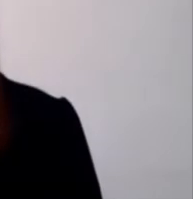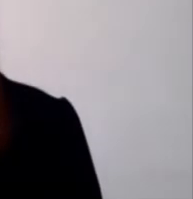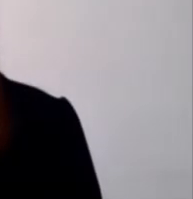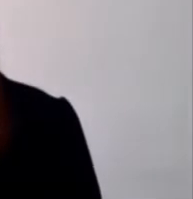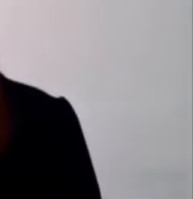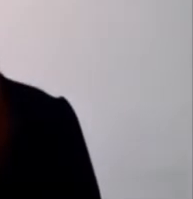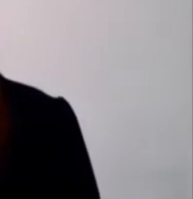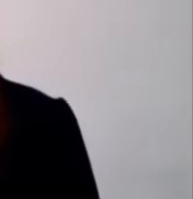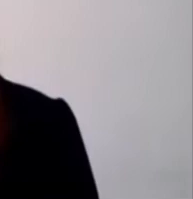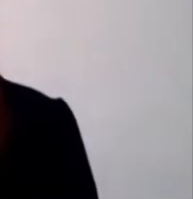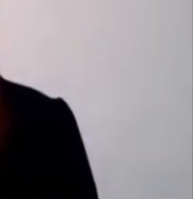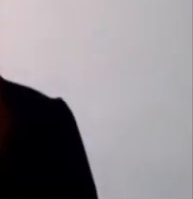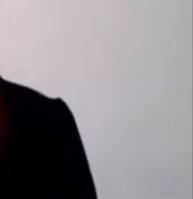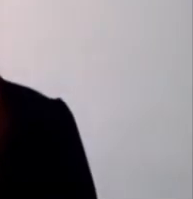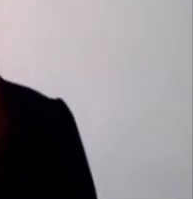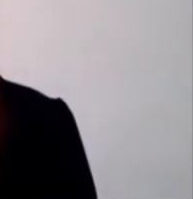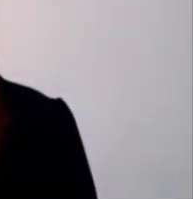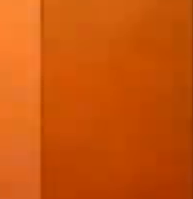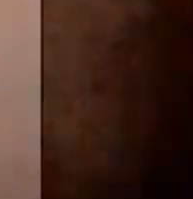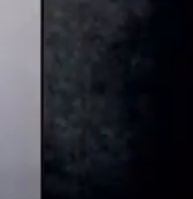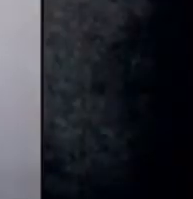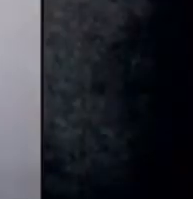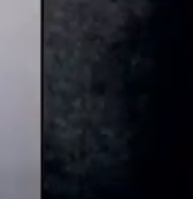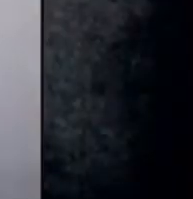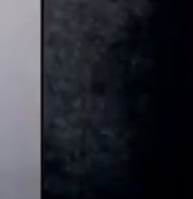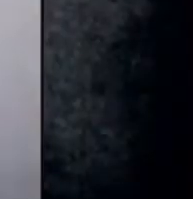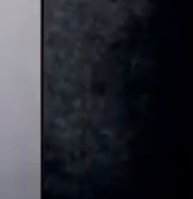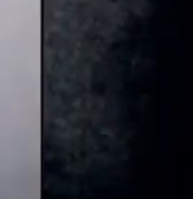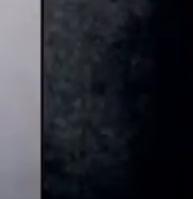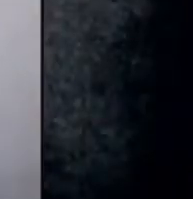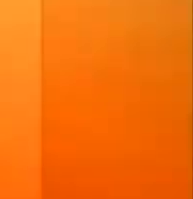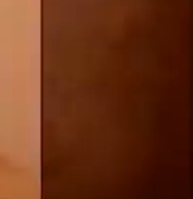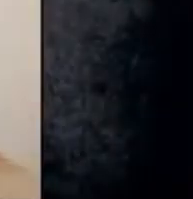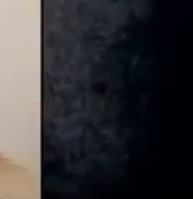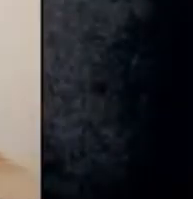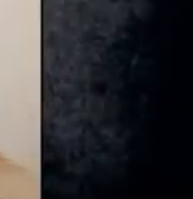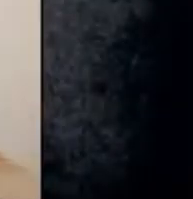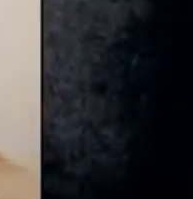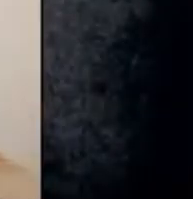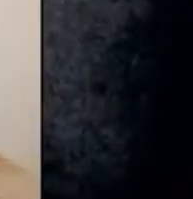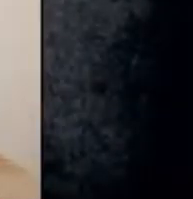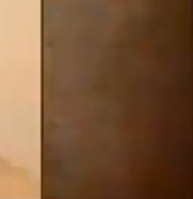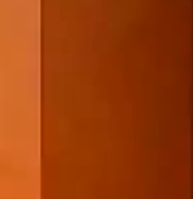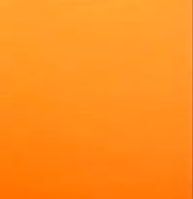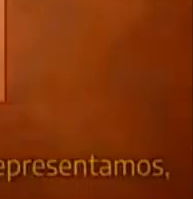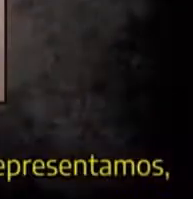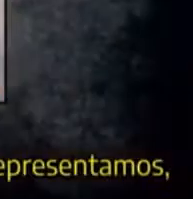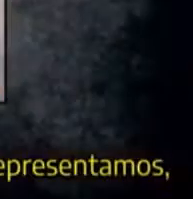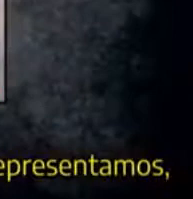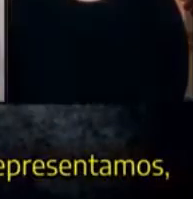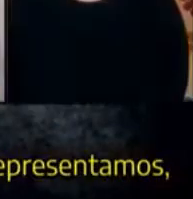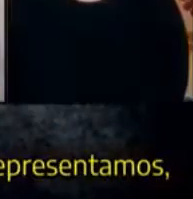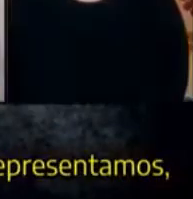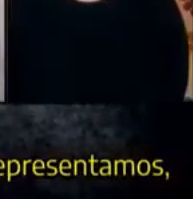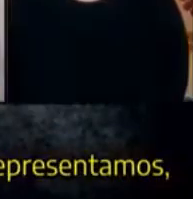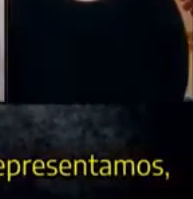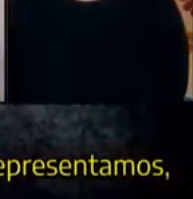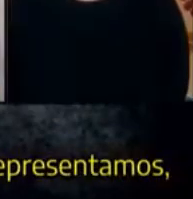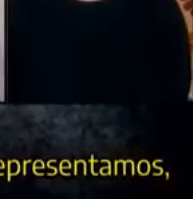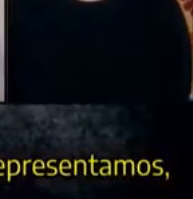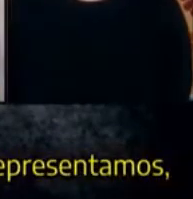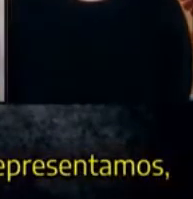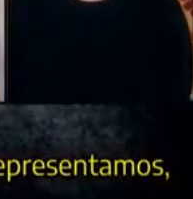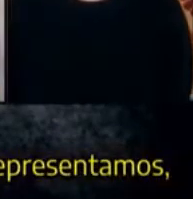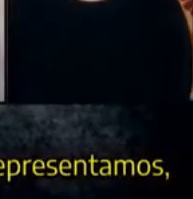al eterno que preside al universo el nombre por la autoridad los pueblos que representa ven a ganar